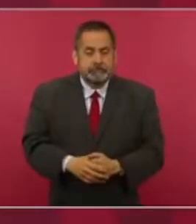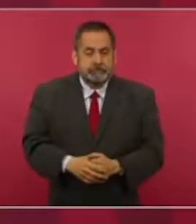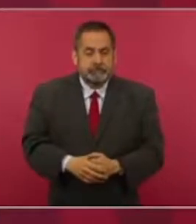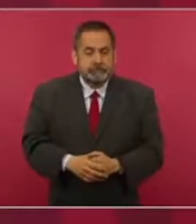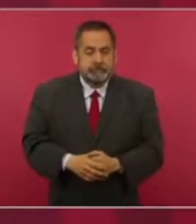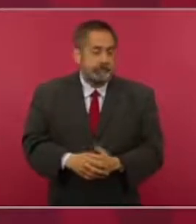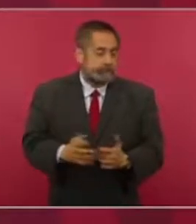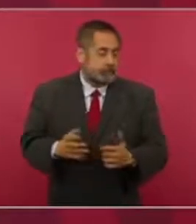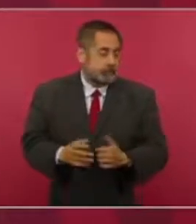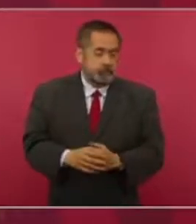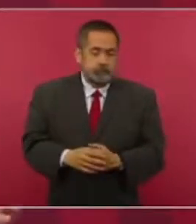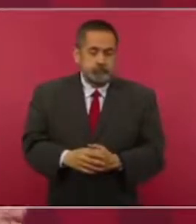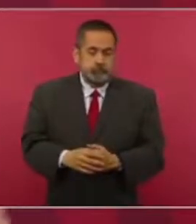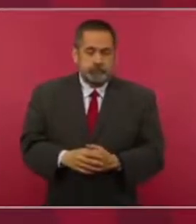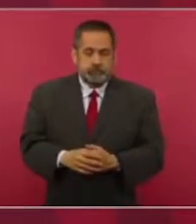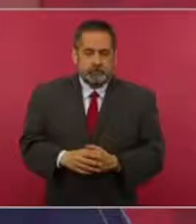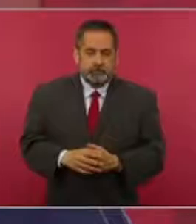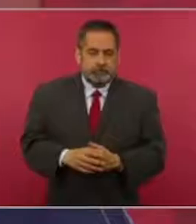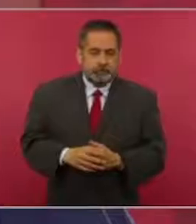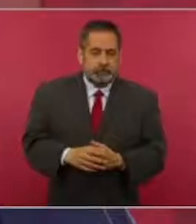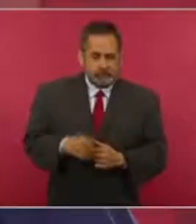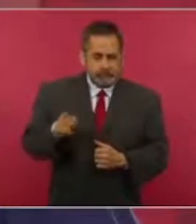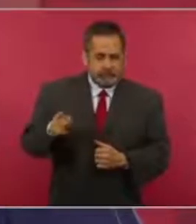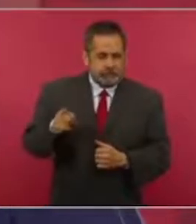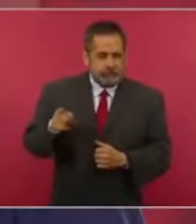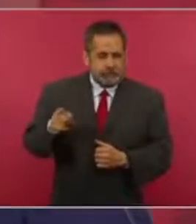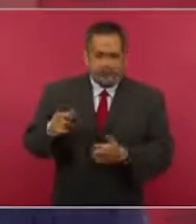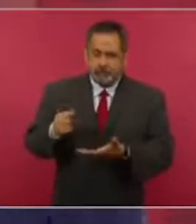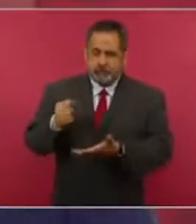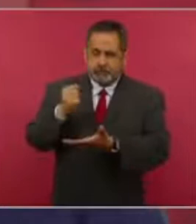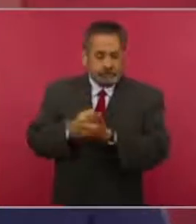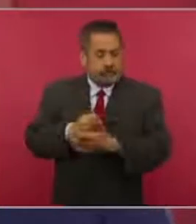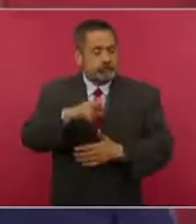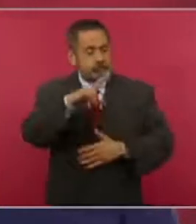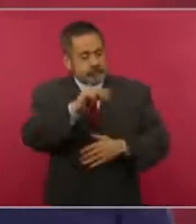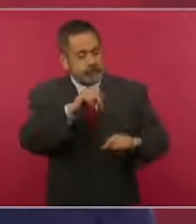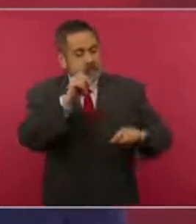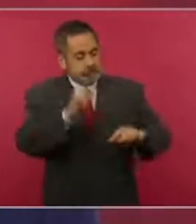Esto que hicieron, pues es